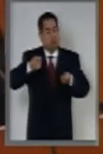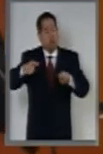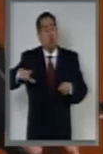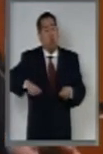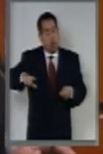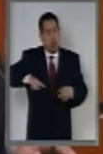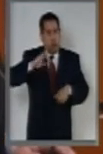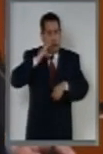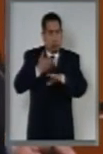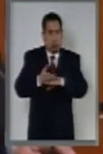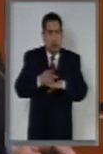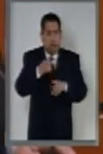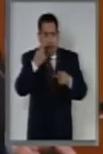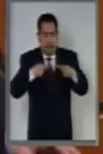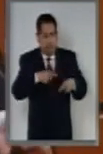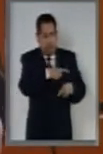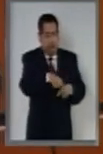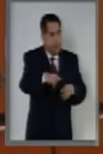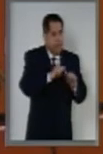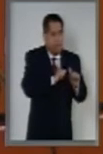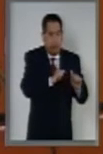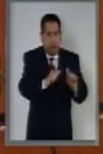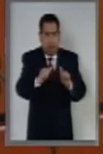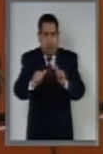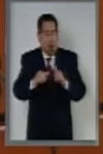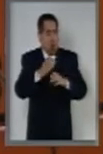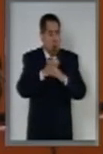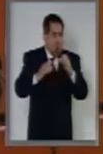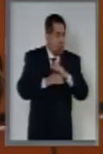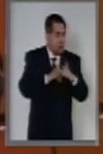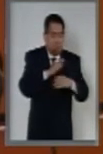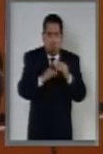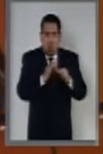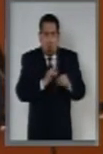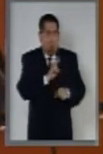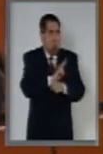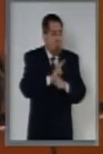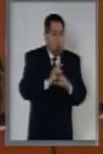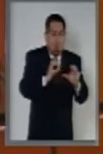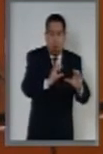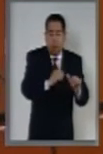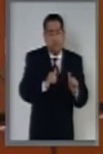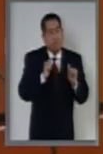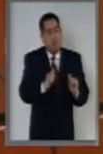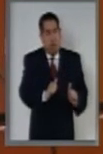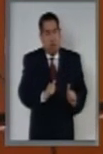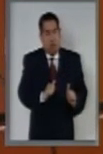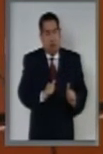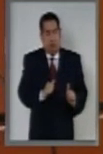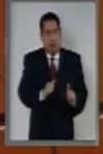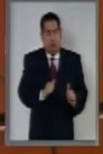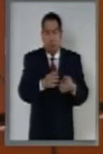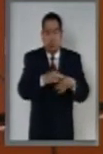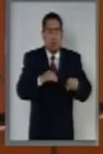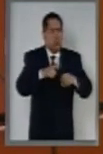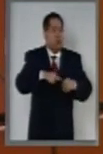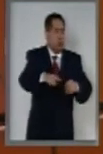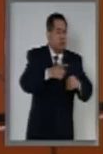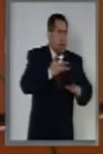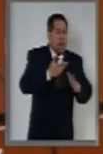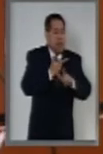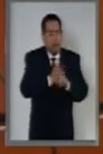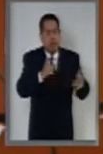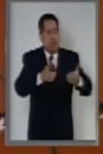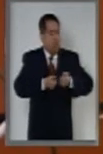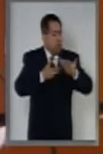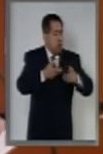integralidad de las personas y de sus bienes, y garantizar y preservar las libertades,